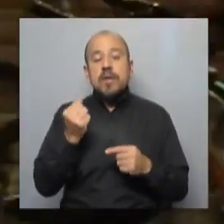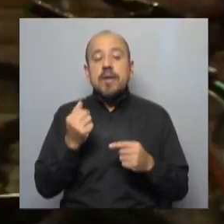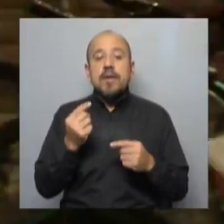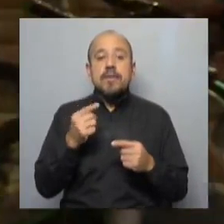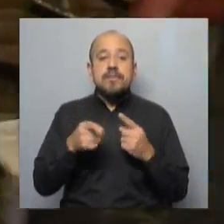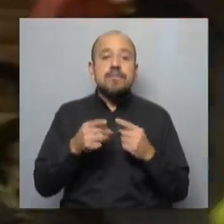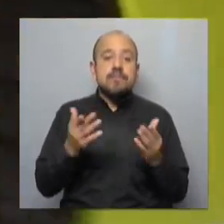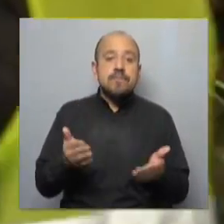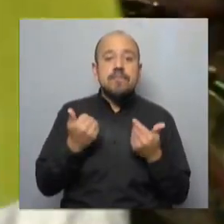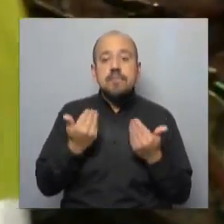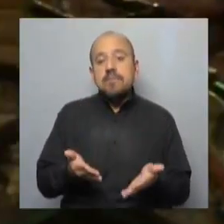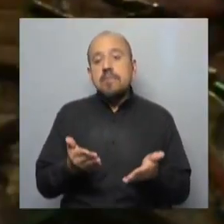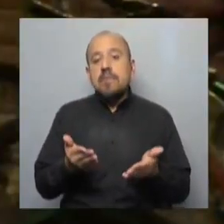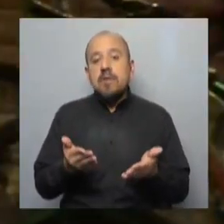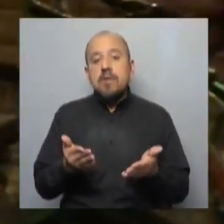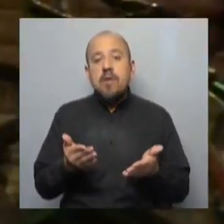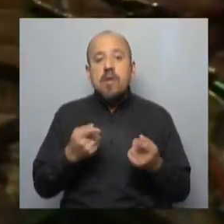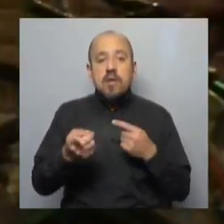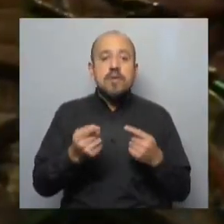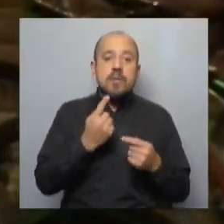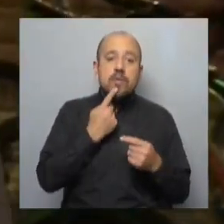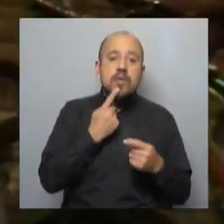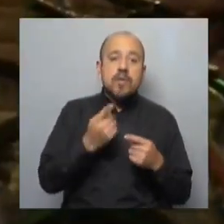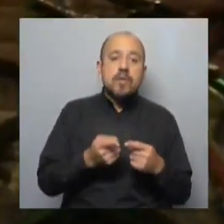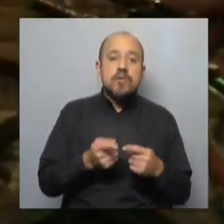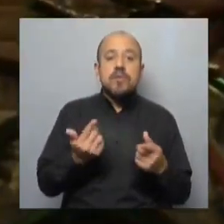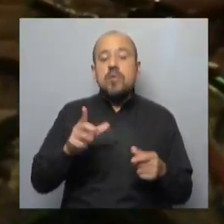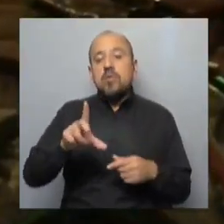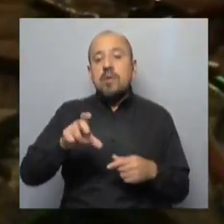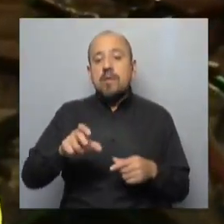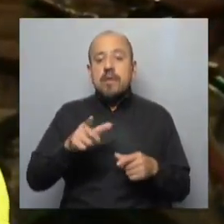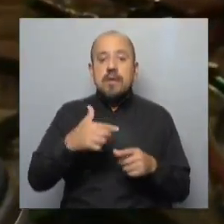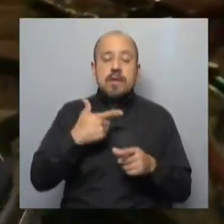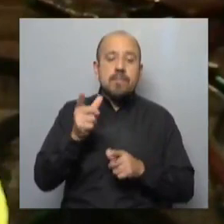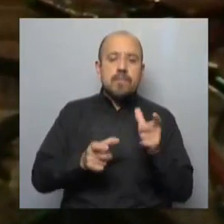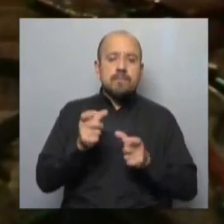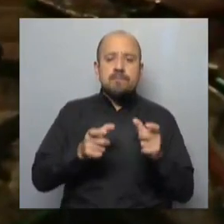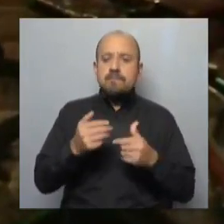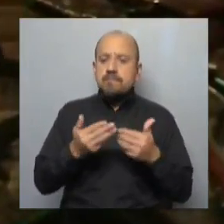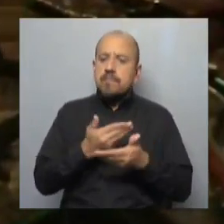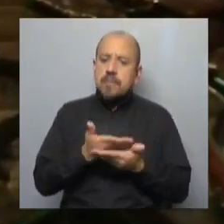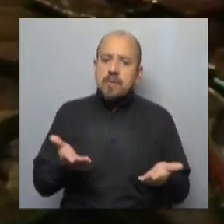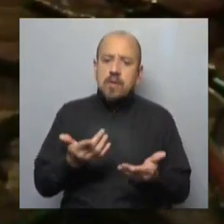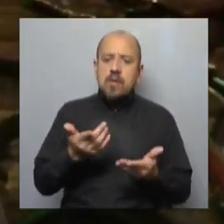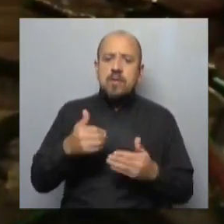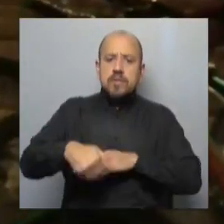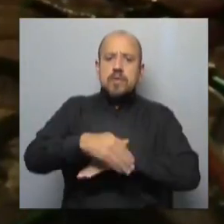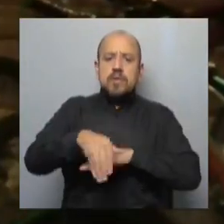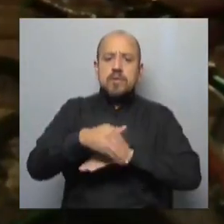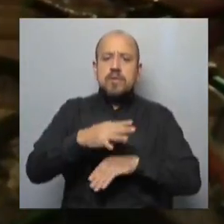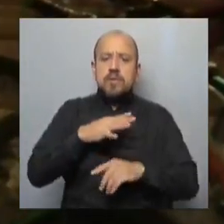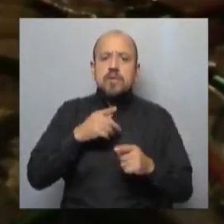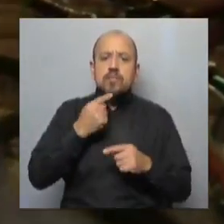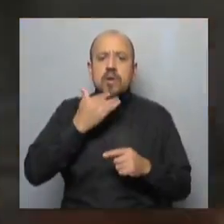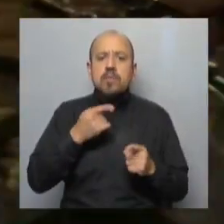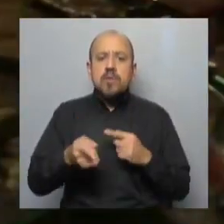favorecer ese tipo de políticas y obviamente que la gente se anime a salir a la calle teniendo en cuenta